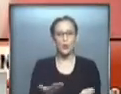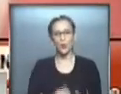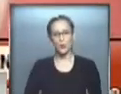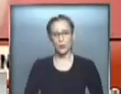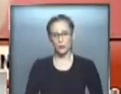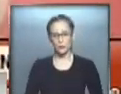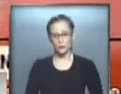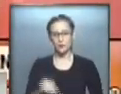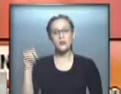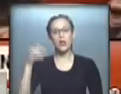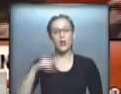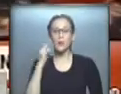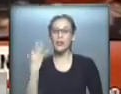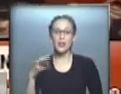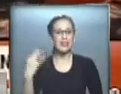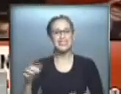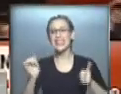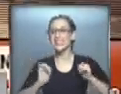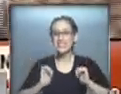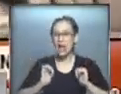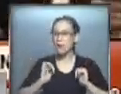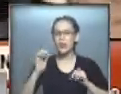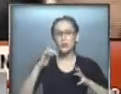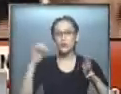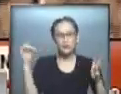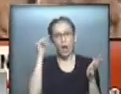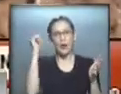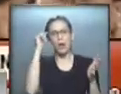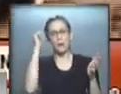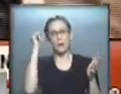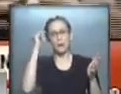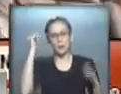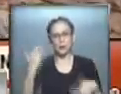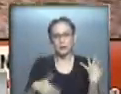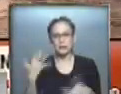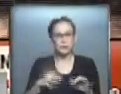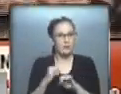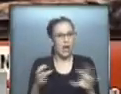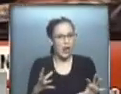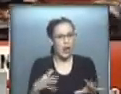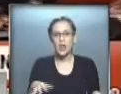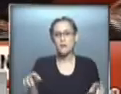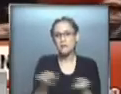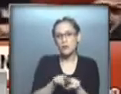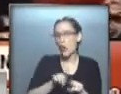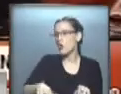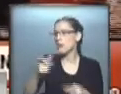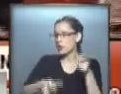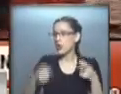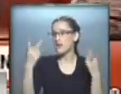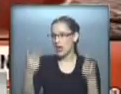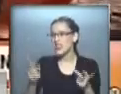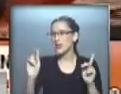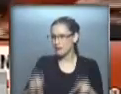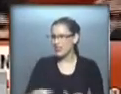descansar porque soy muy muy grande al igual que para los otros tripulantes que se